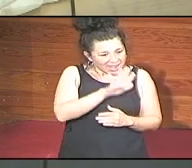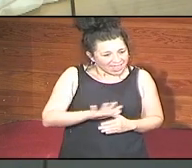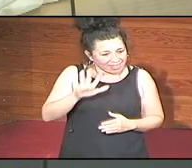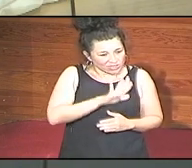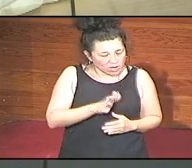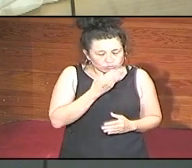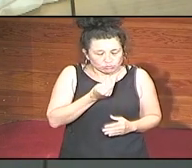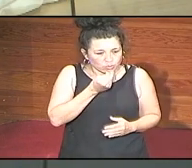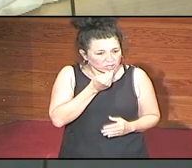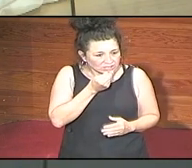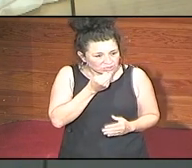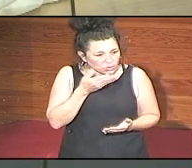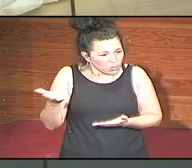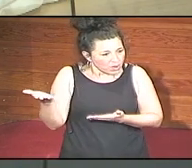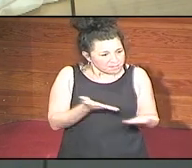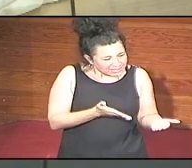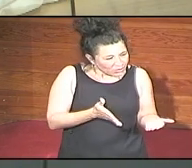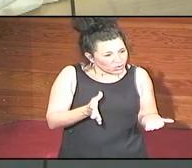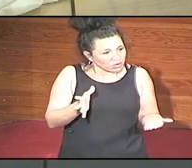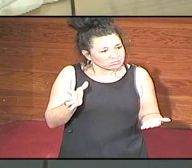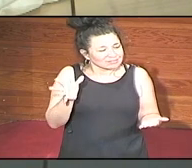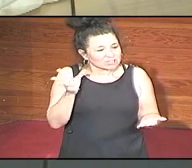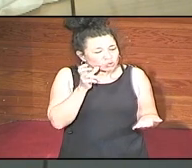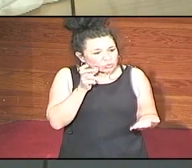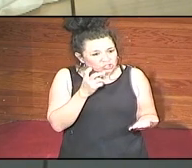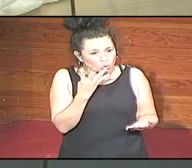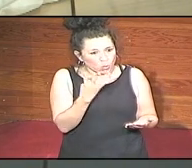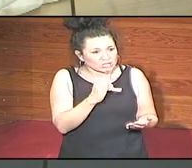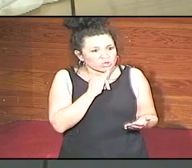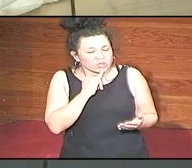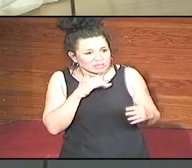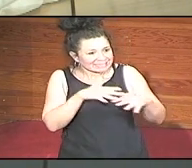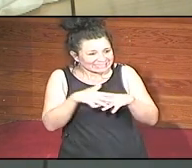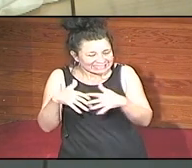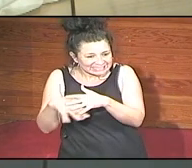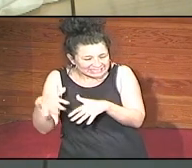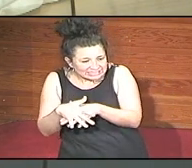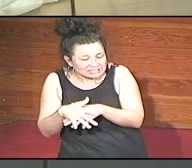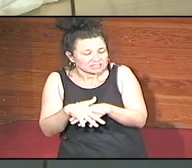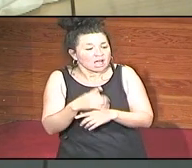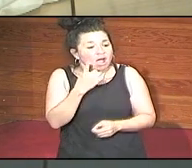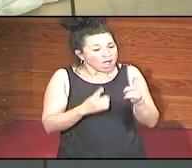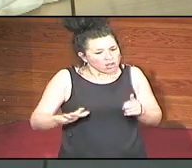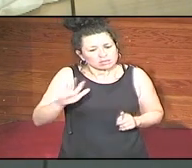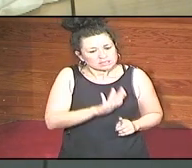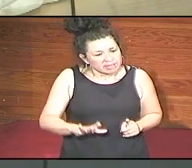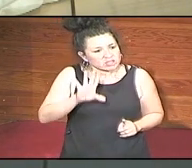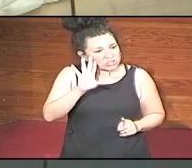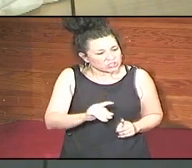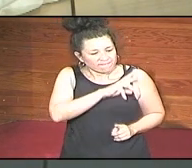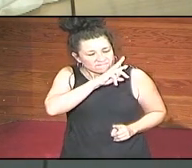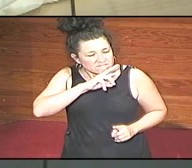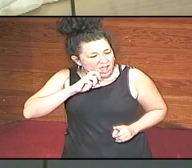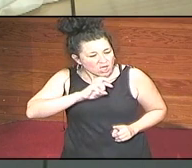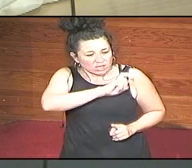son cuatro idiomas combinados si quedan algunos sitios donde sí se valora esa diversidad